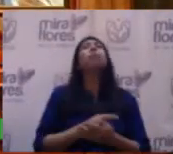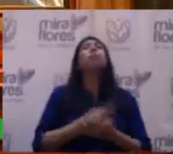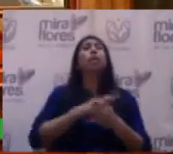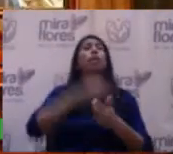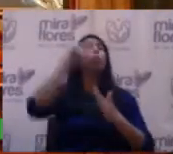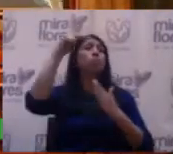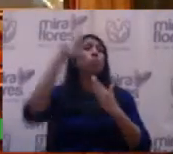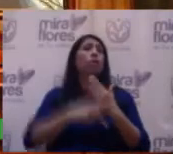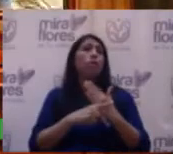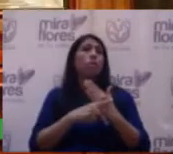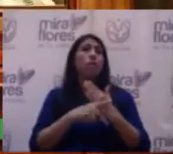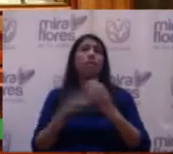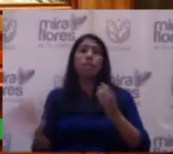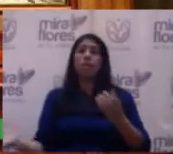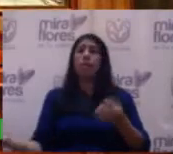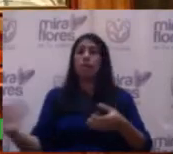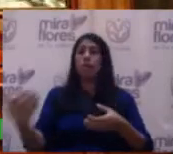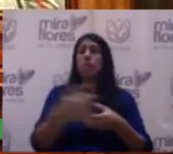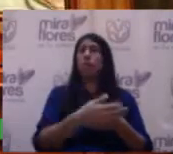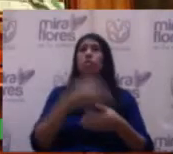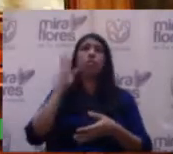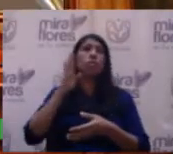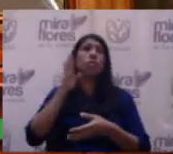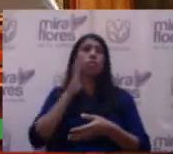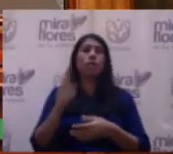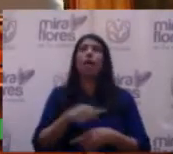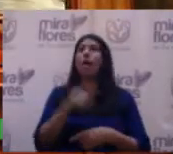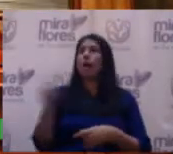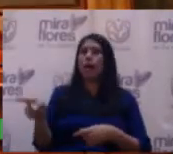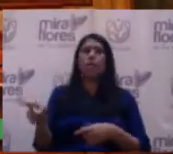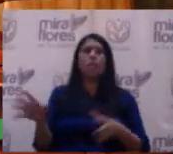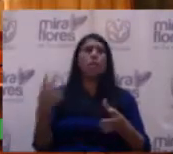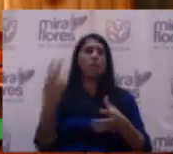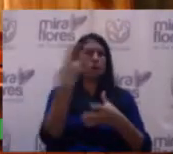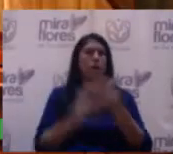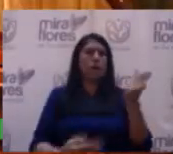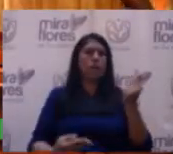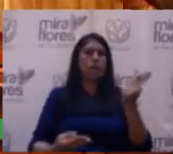Basura que no es basura. Ambas buenas prácticas han sido reconocidas